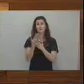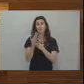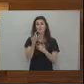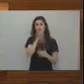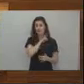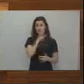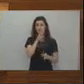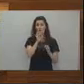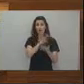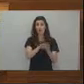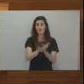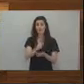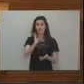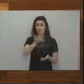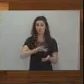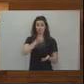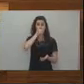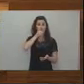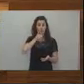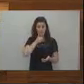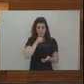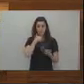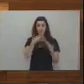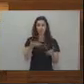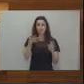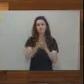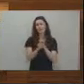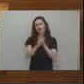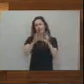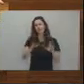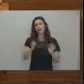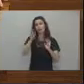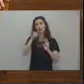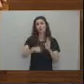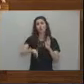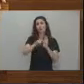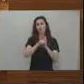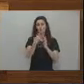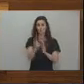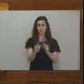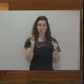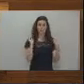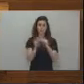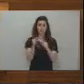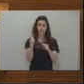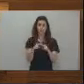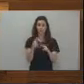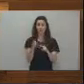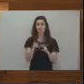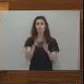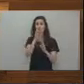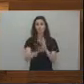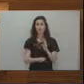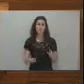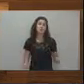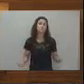del tripartito de Oviedo, explicaba claramente que tenía que darse una condición, que es que hubiese coincidencia política y acuerdo programático de algún